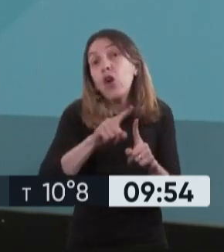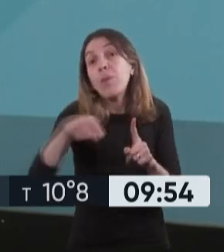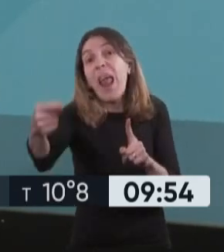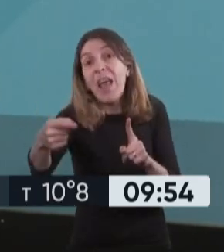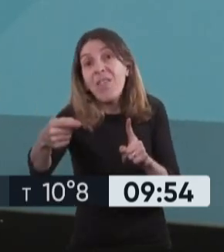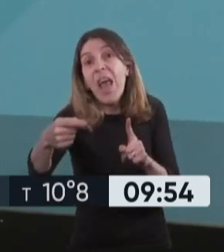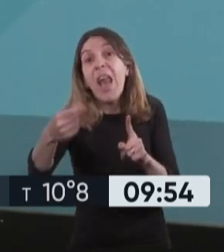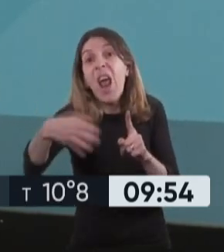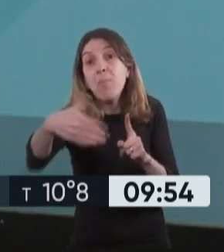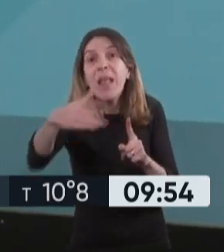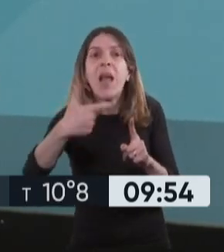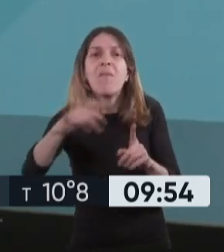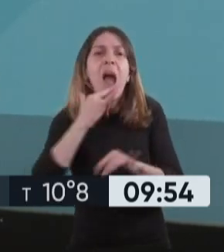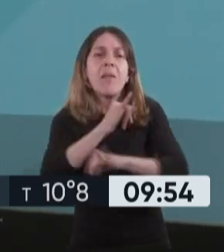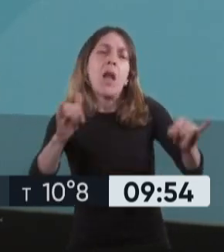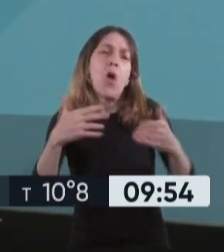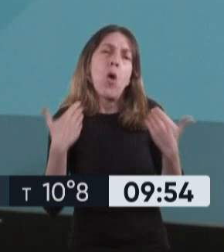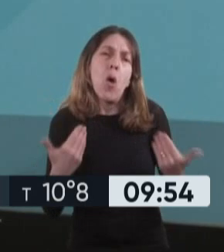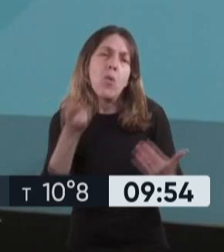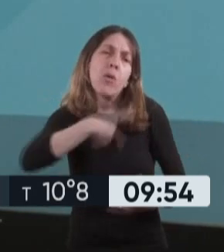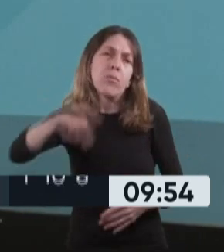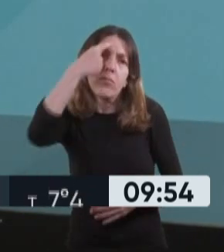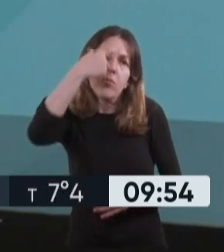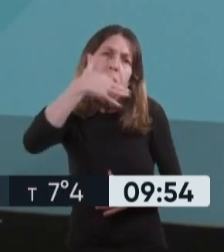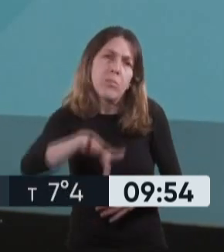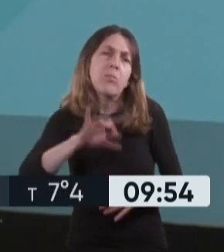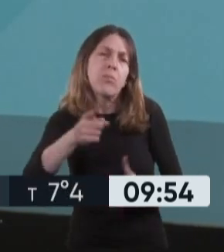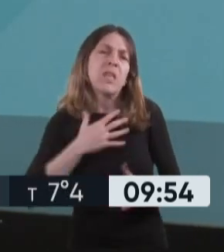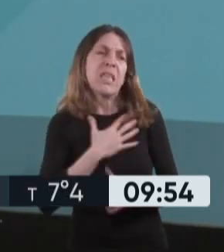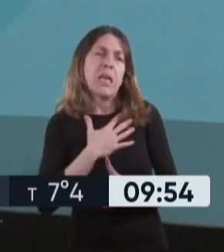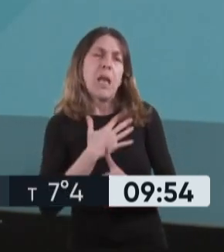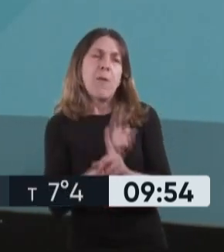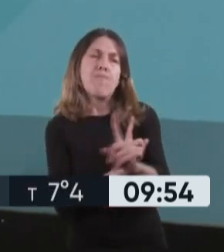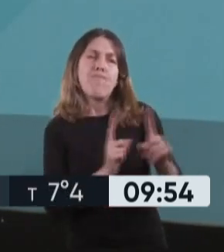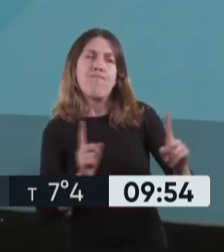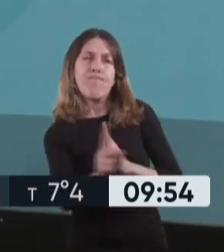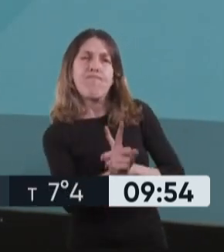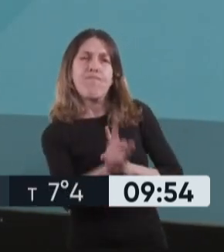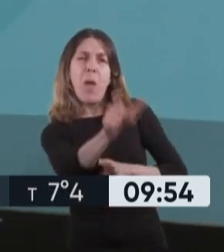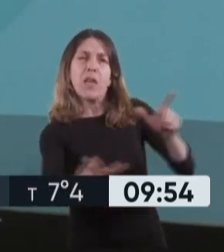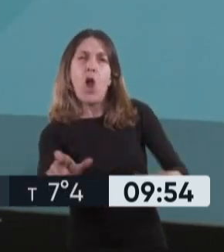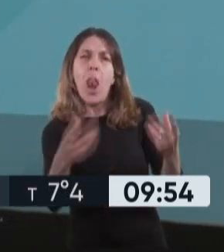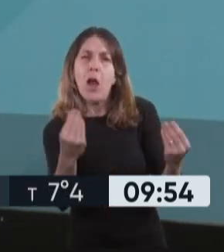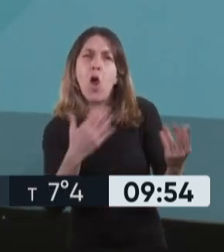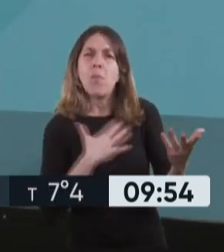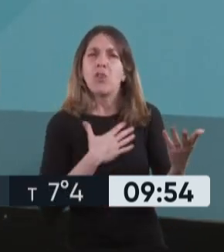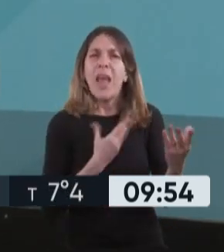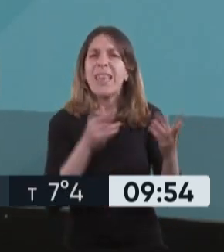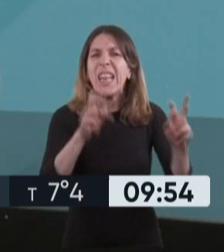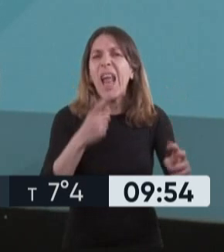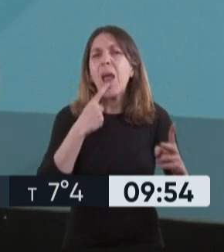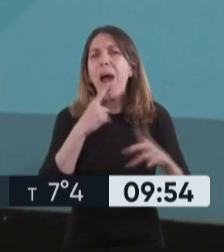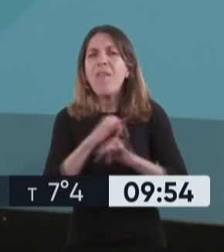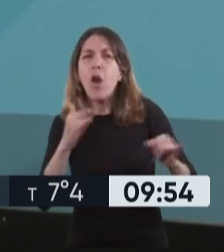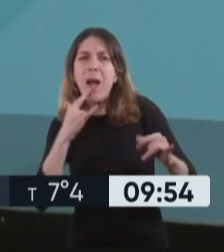viene obviamente comprendemos y tenemos absoluta empatía con la situación de la sensación de incertidumbre que generan las informaciones